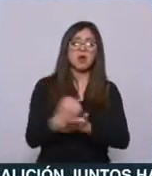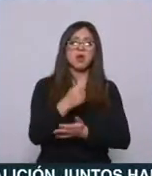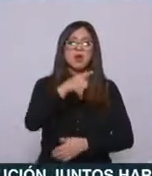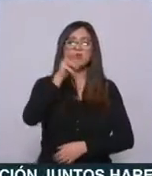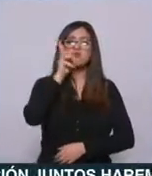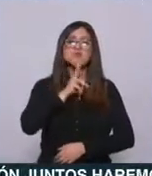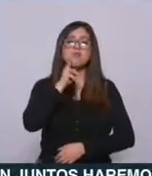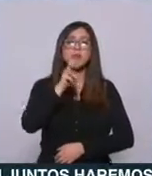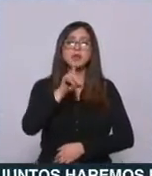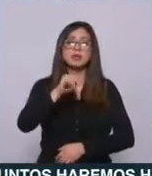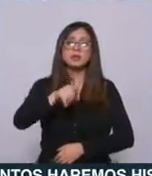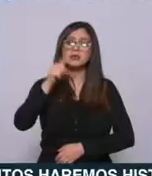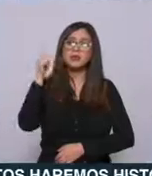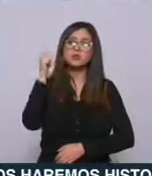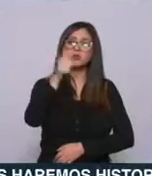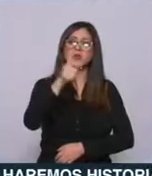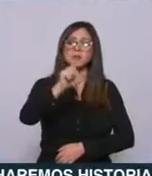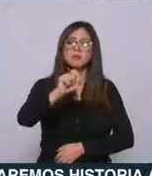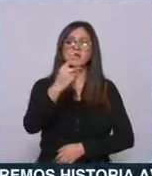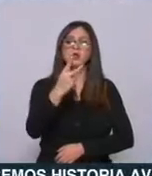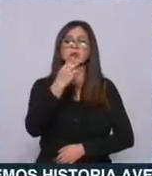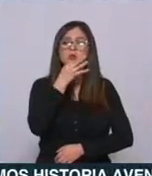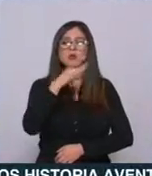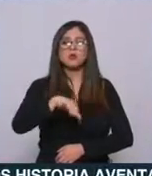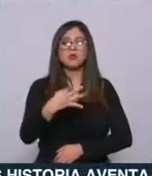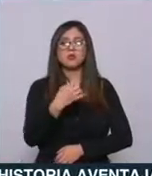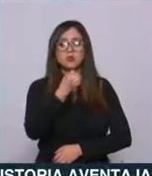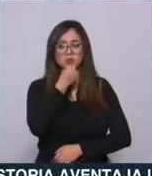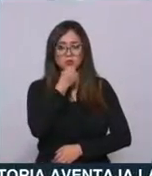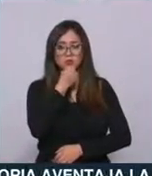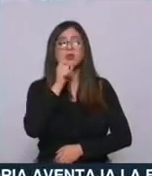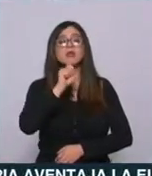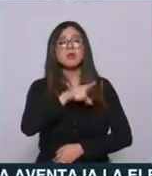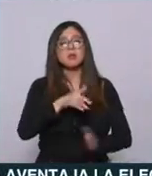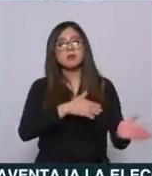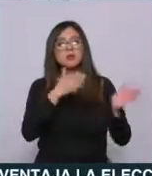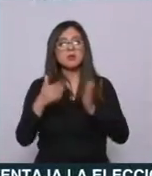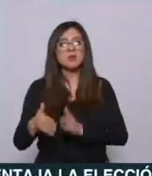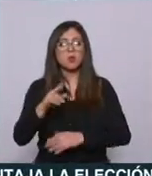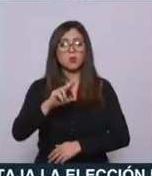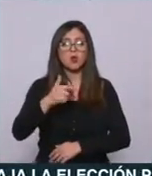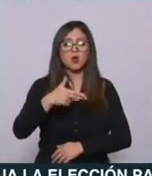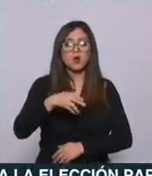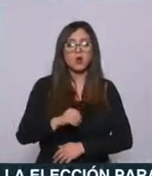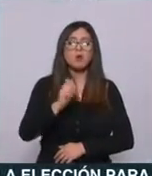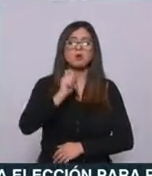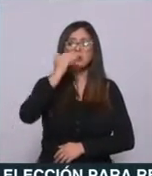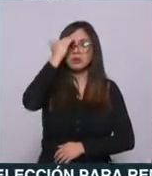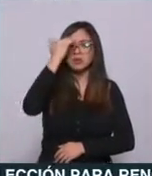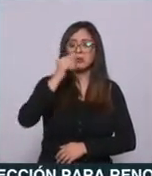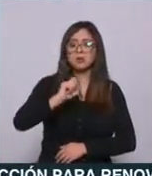de distancia larga con tiempo de 22 minutos y 14 segundos, seguido del húngaro Balázs Adolf con un